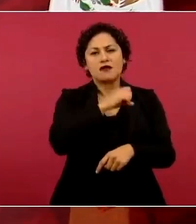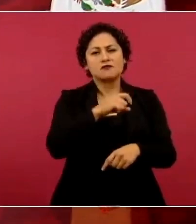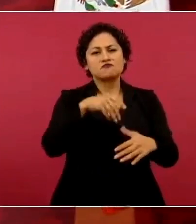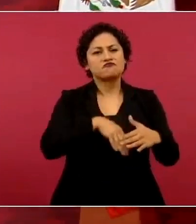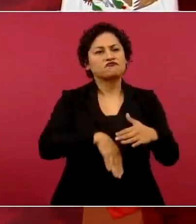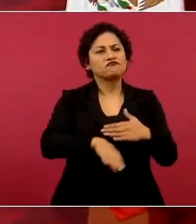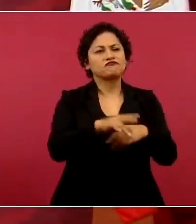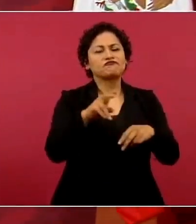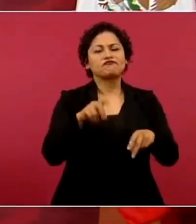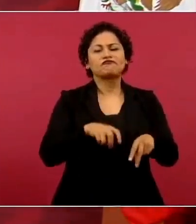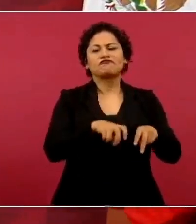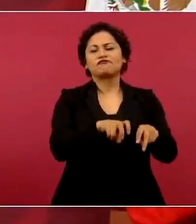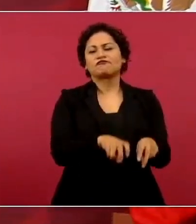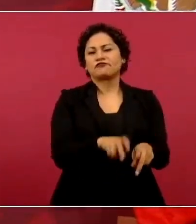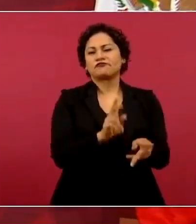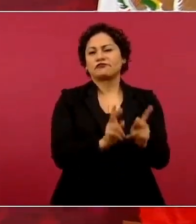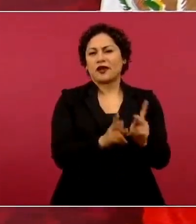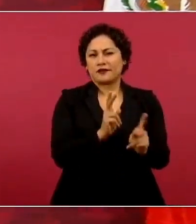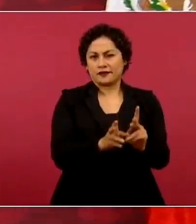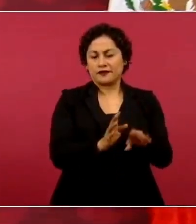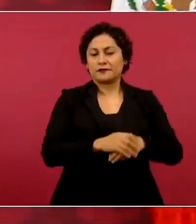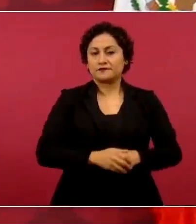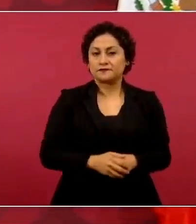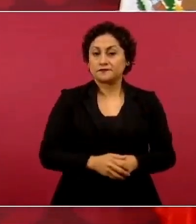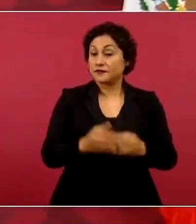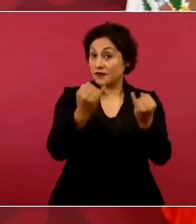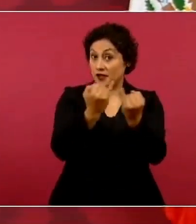Y también en una ocasión,